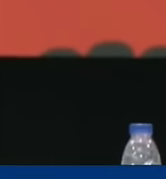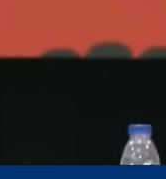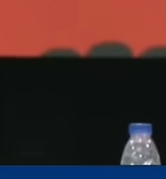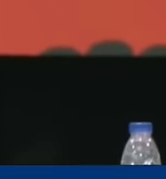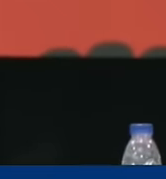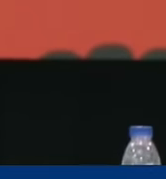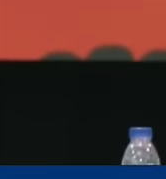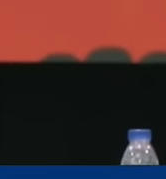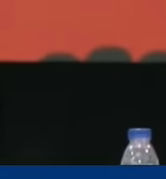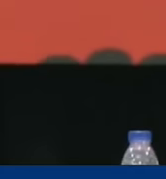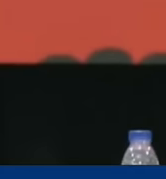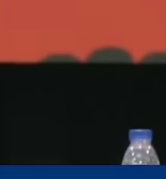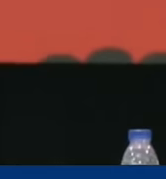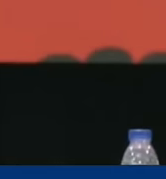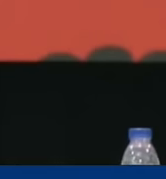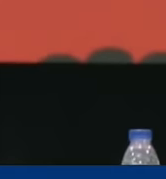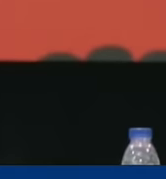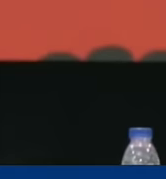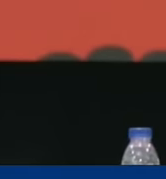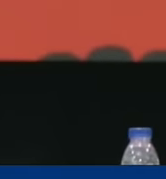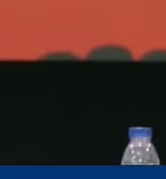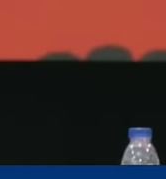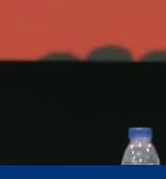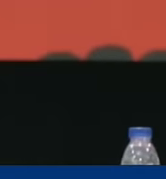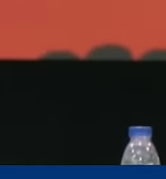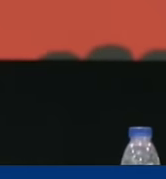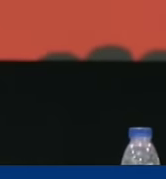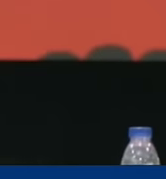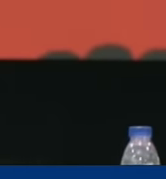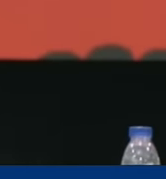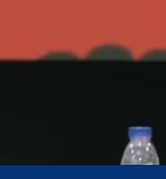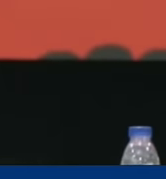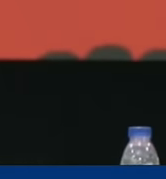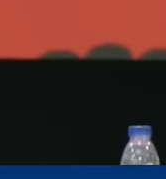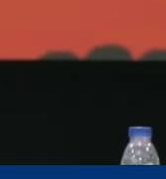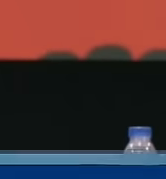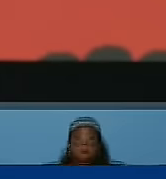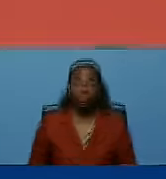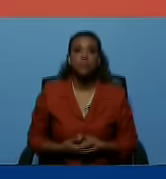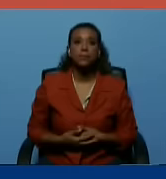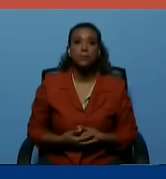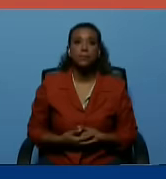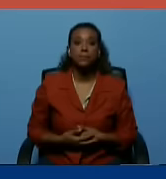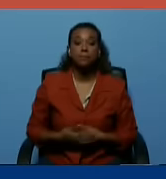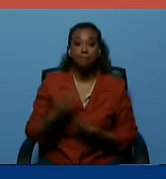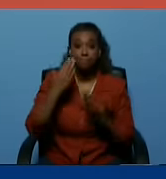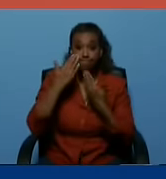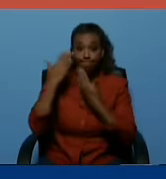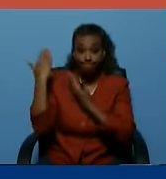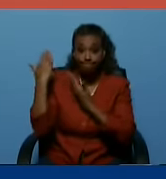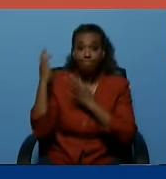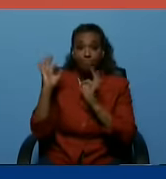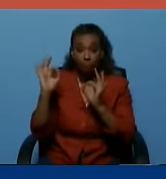más nunca violencia, más nunca desestabilización, más nunca guarimba.